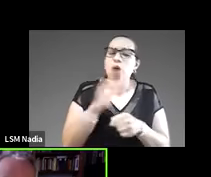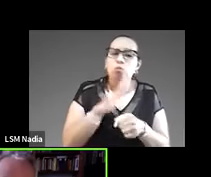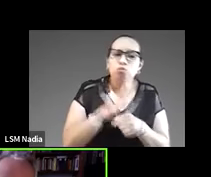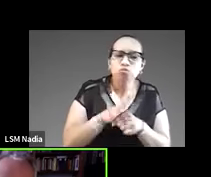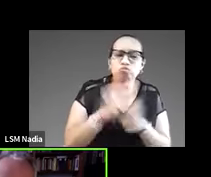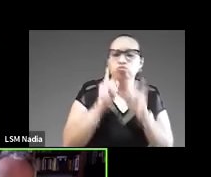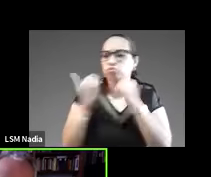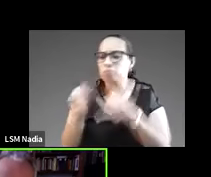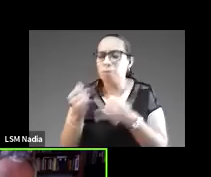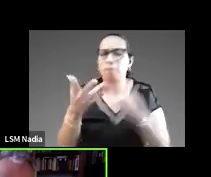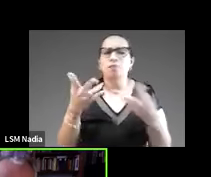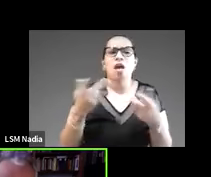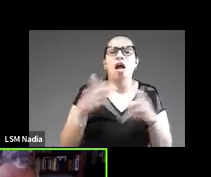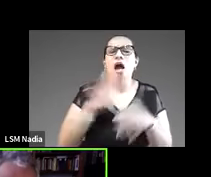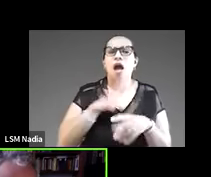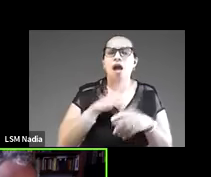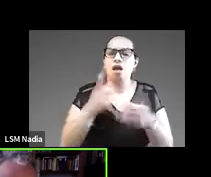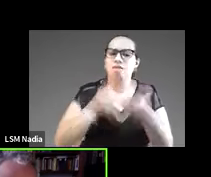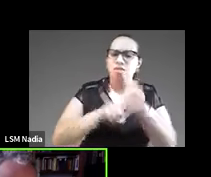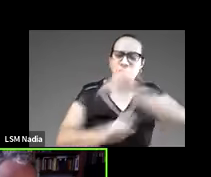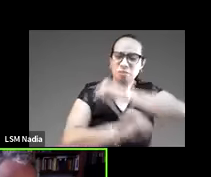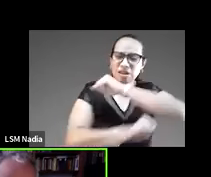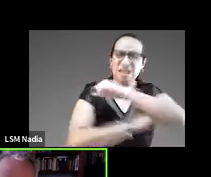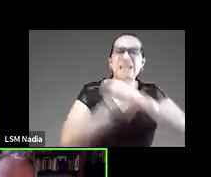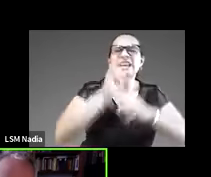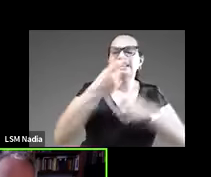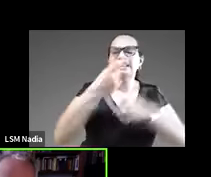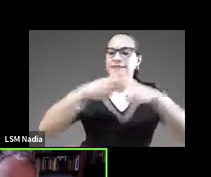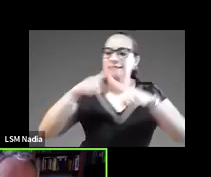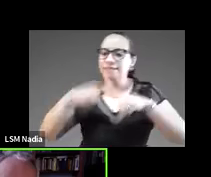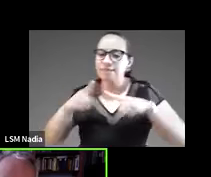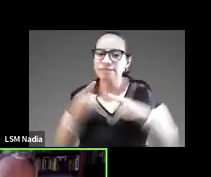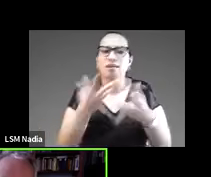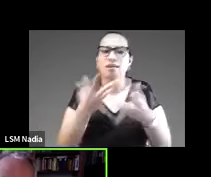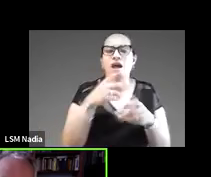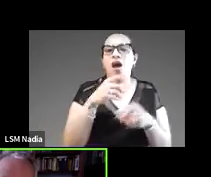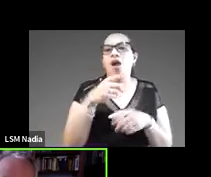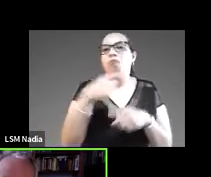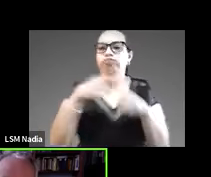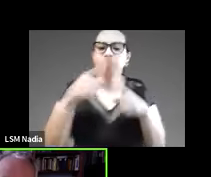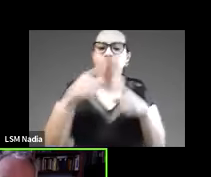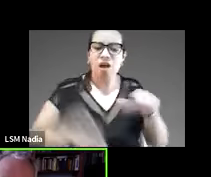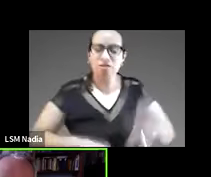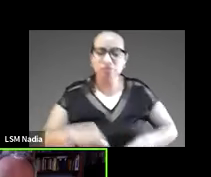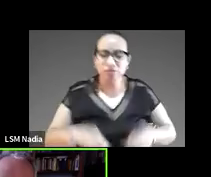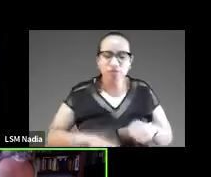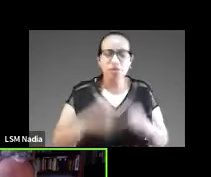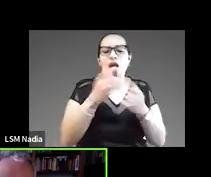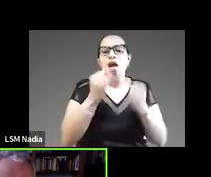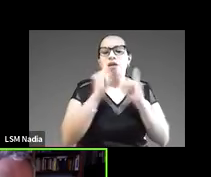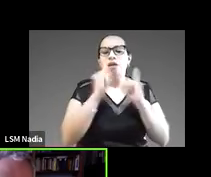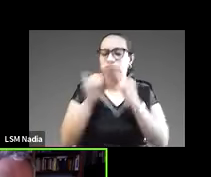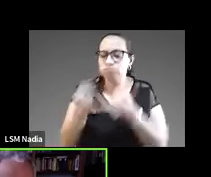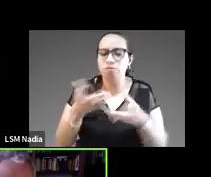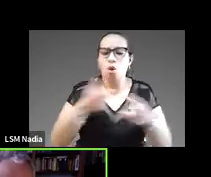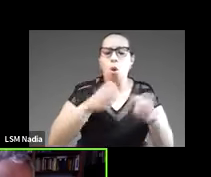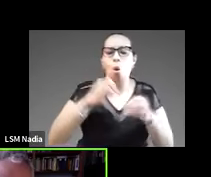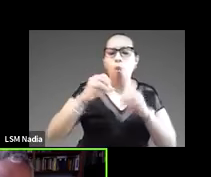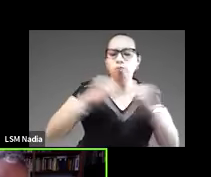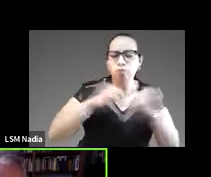pilares. Es diversidad en la oferta y autonomía relativa en la operación de los pilares. ¿Qué quiere